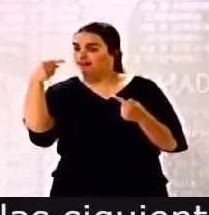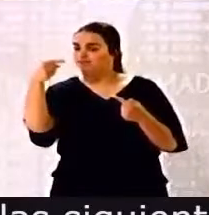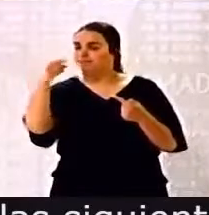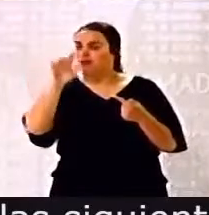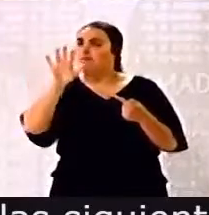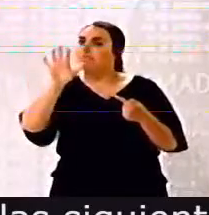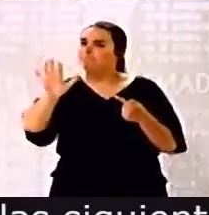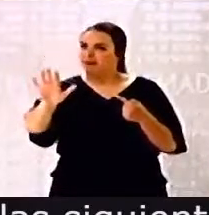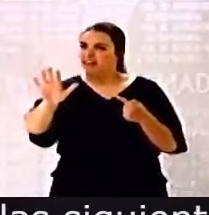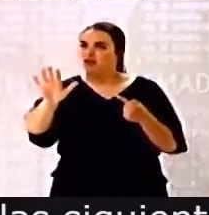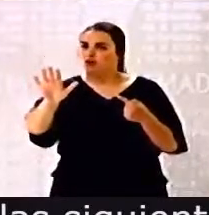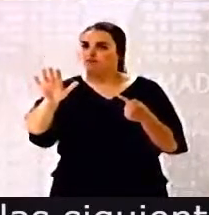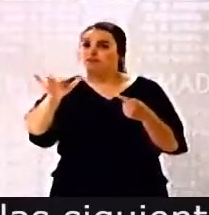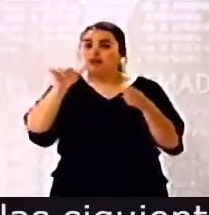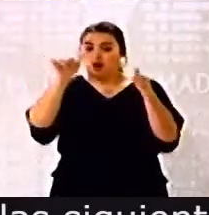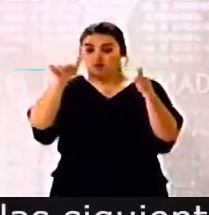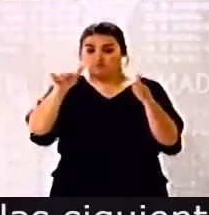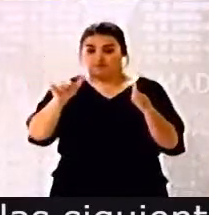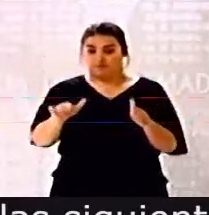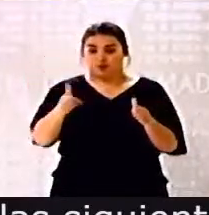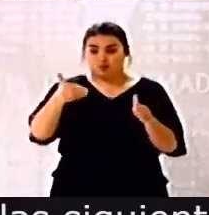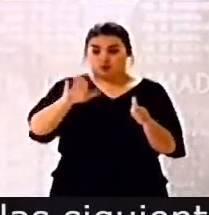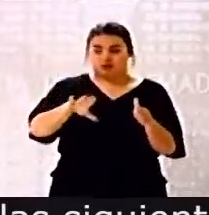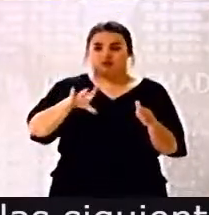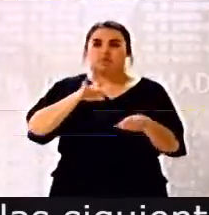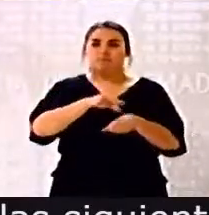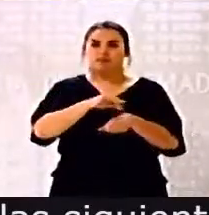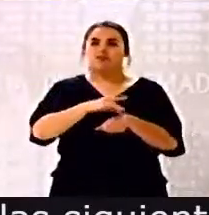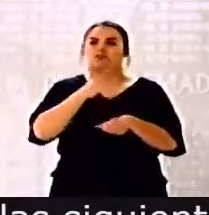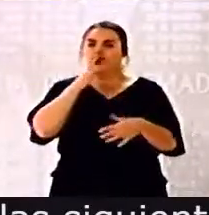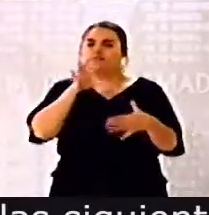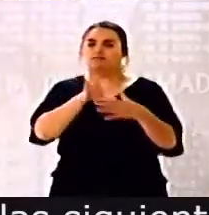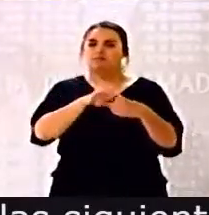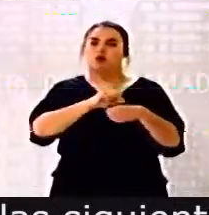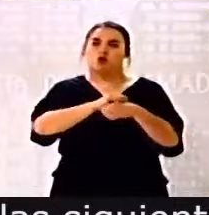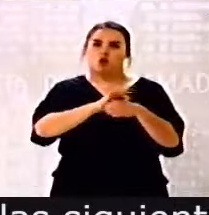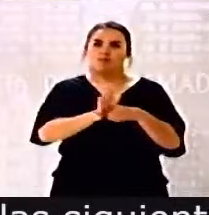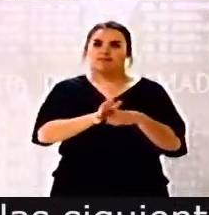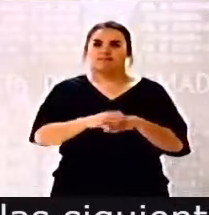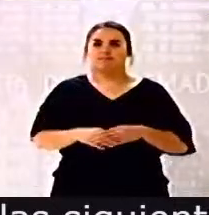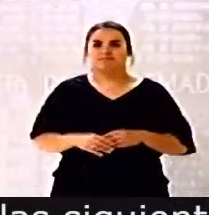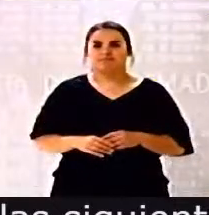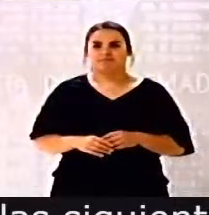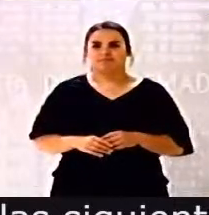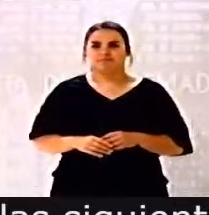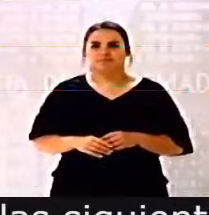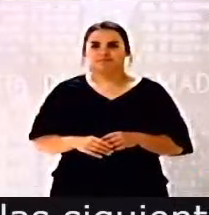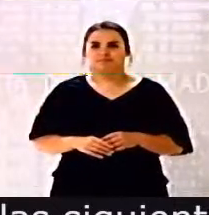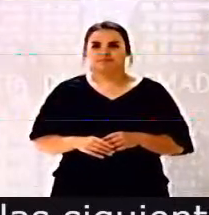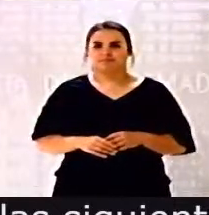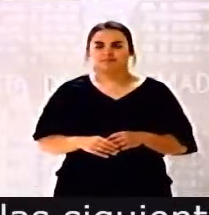pero que en el parte de defunción el médico había puesto que había fallecido por COVID.